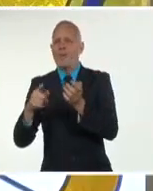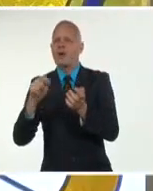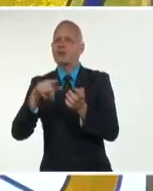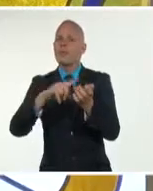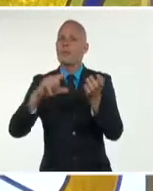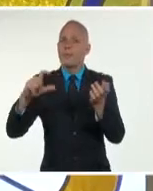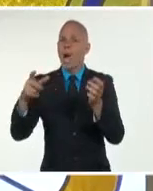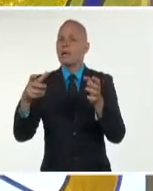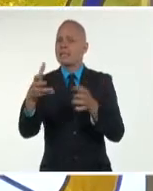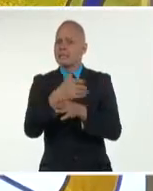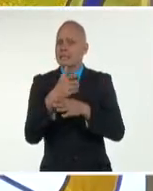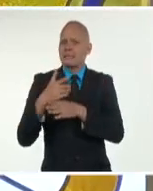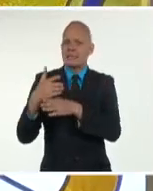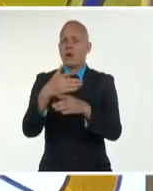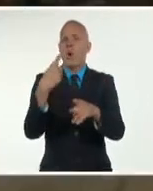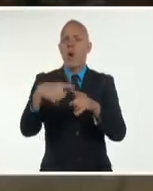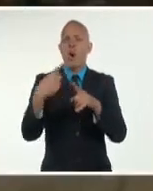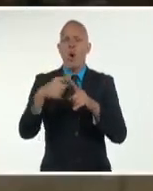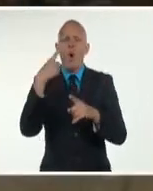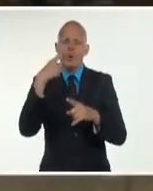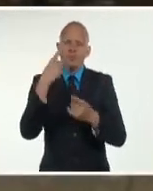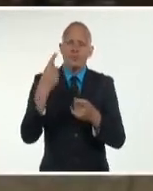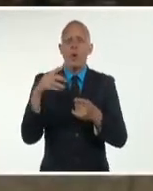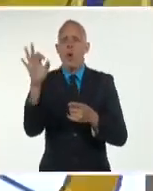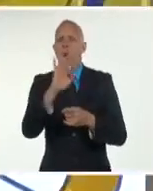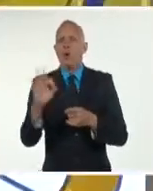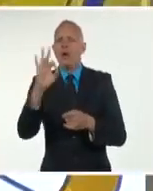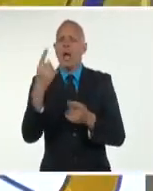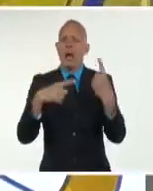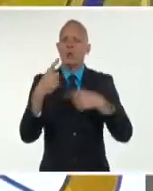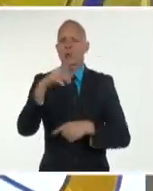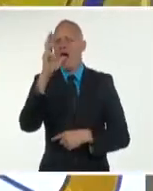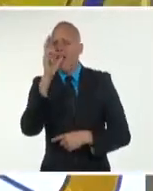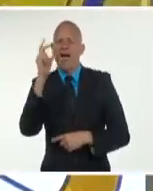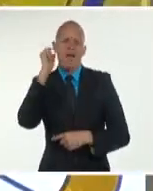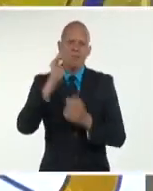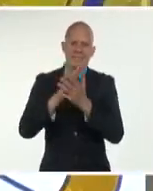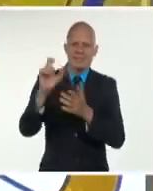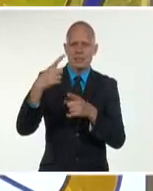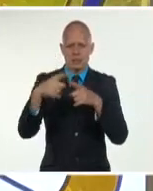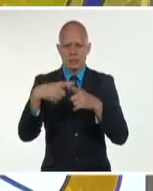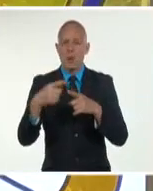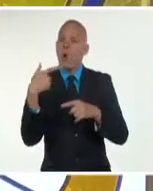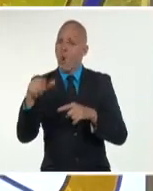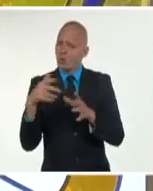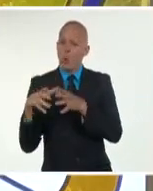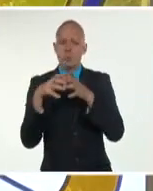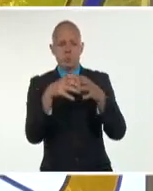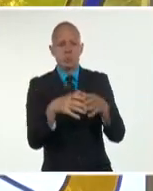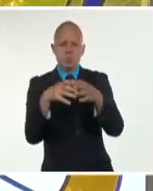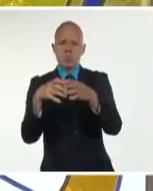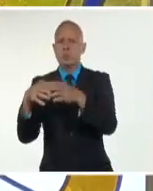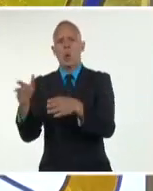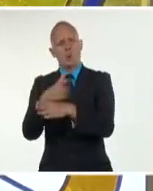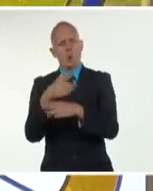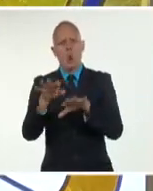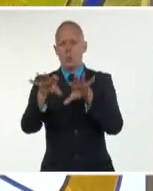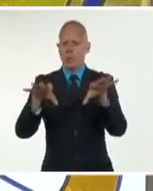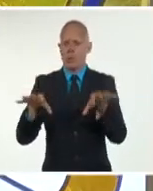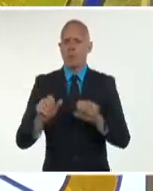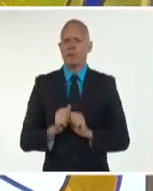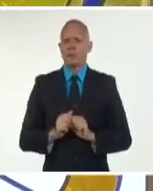nacionales de las organizaciones de masas y visitas a centros de interés. Consideramos que la entrega y recepción de los cargos contó con la